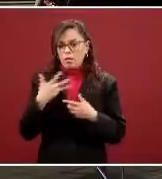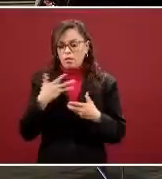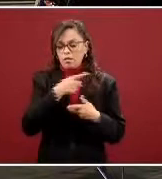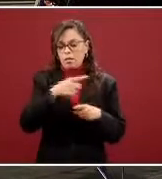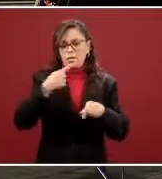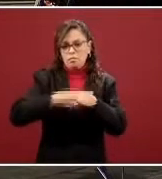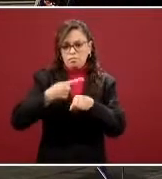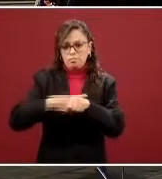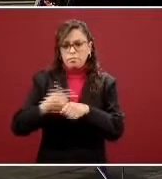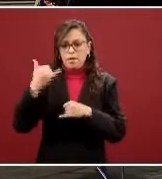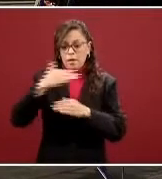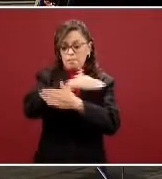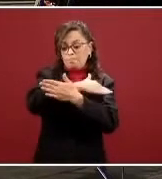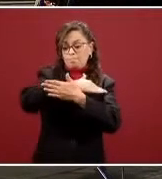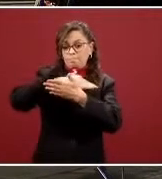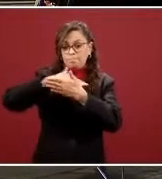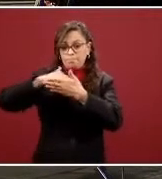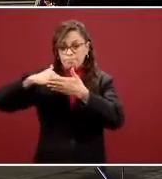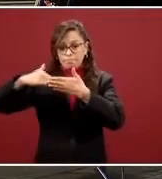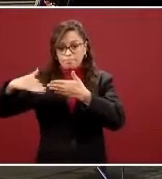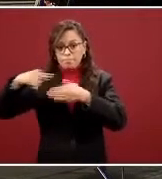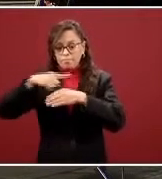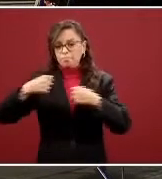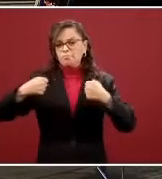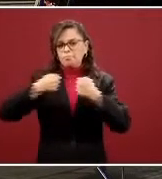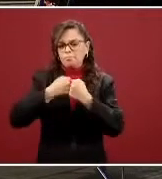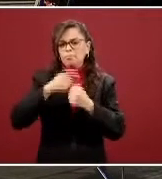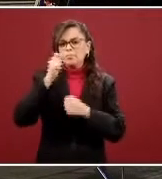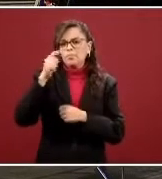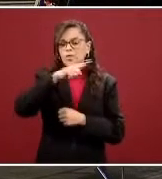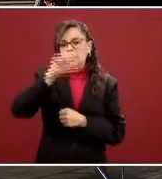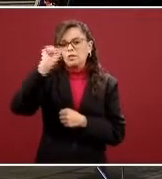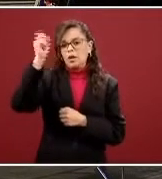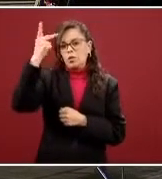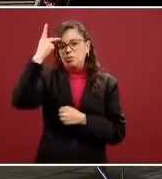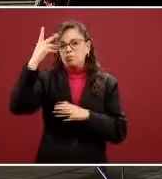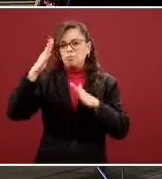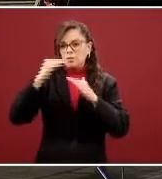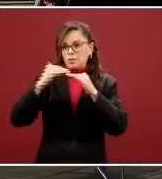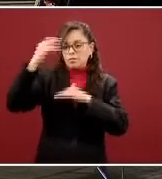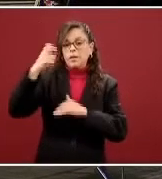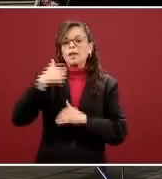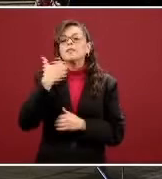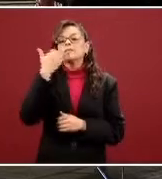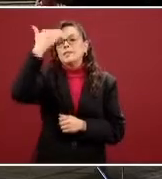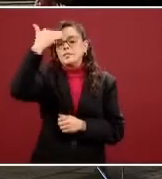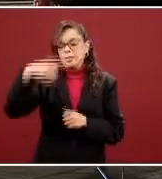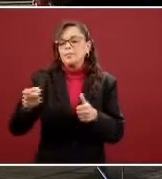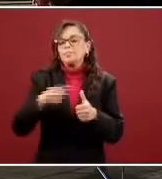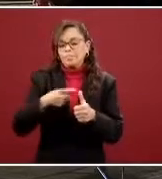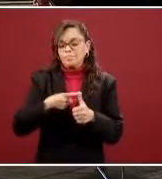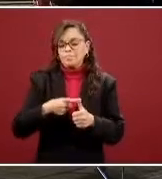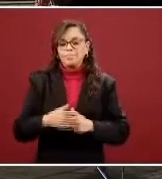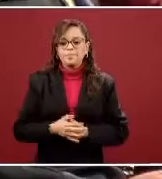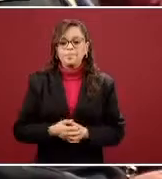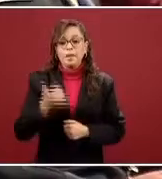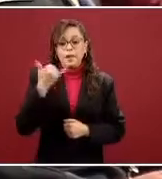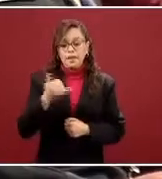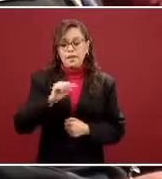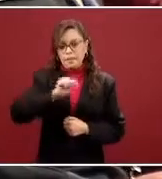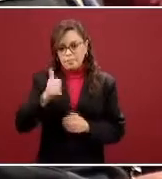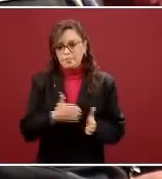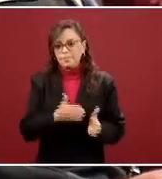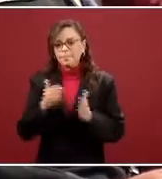país justo a la mitad, a la altura de la ciudad de San Luis Potosí. Entonces quería saber primero esto. Luego, hay un desfase entre